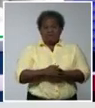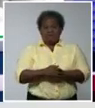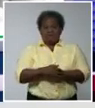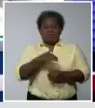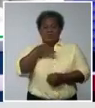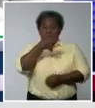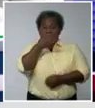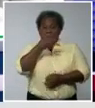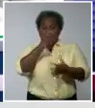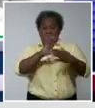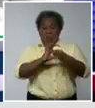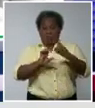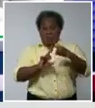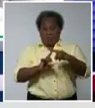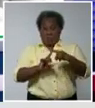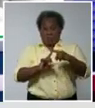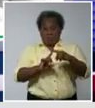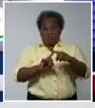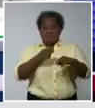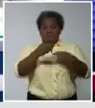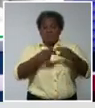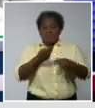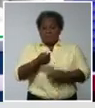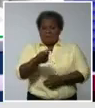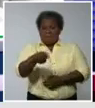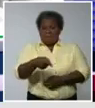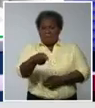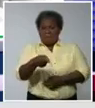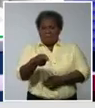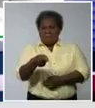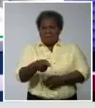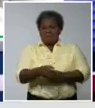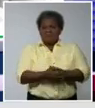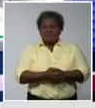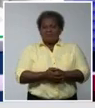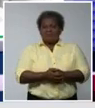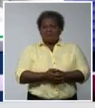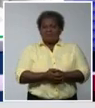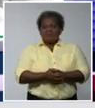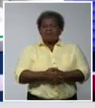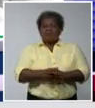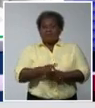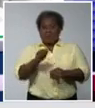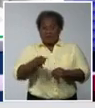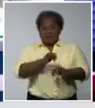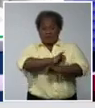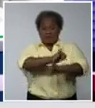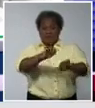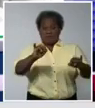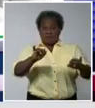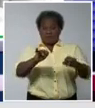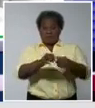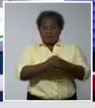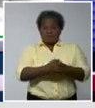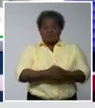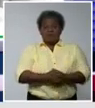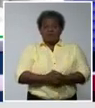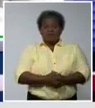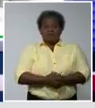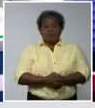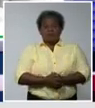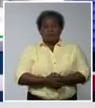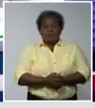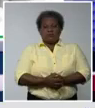Guantánamo, hace algunos instantes, tuvimos la oportunidad de dar aquí a conocer cuando